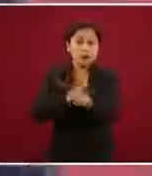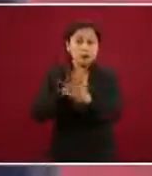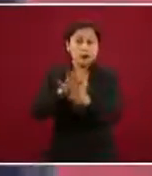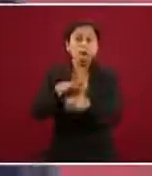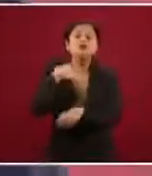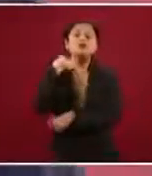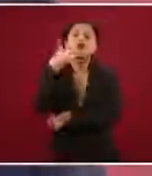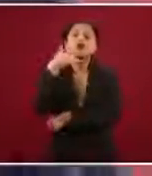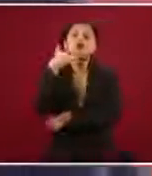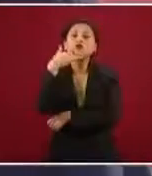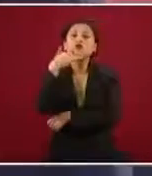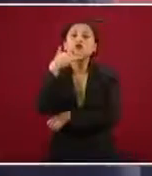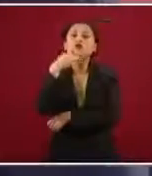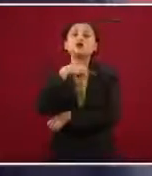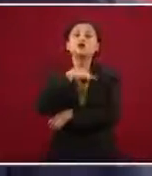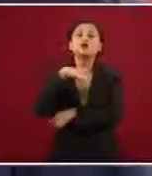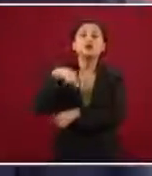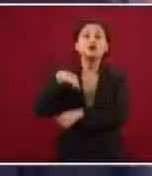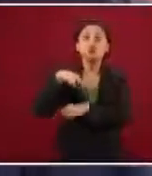Imagínense cuántos intereses